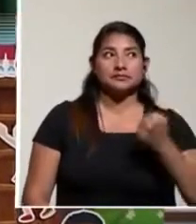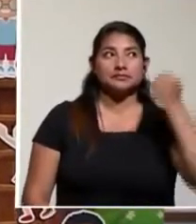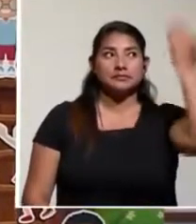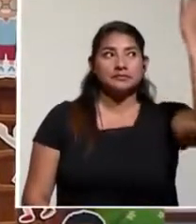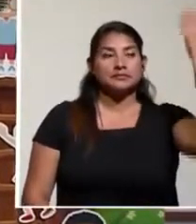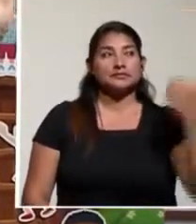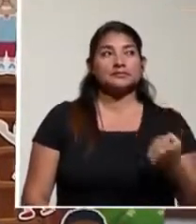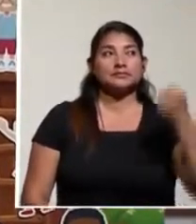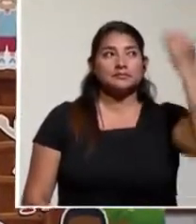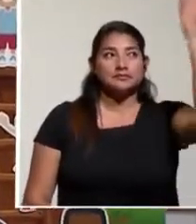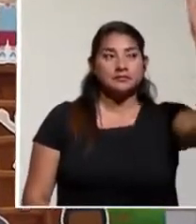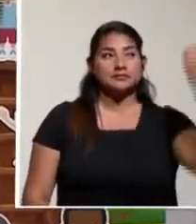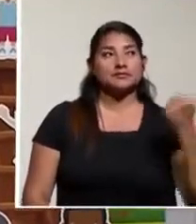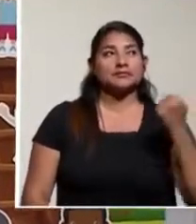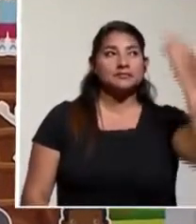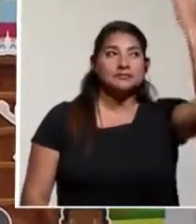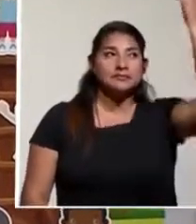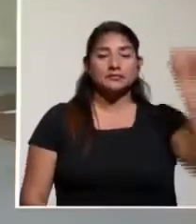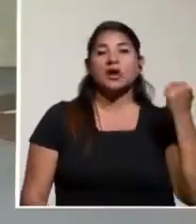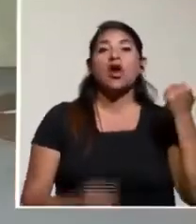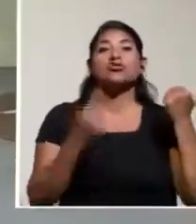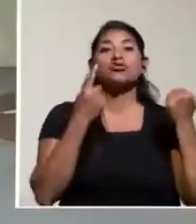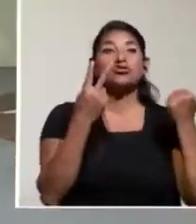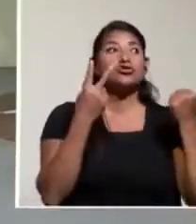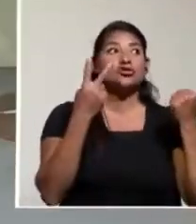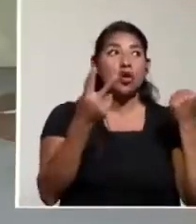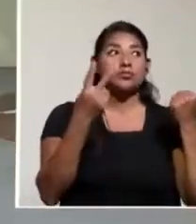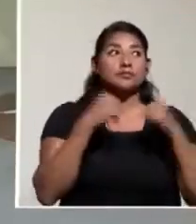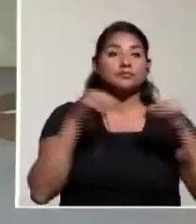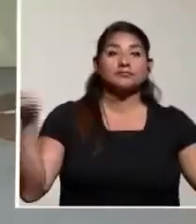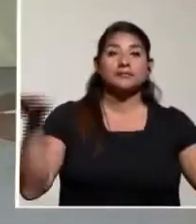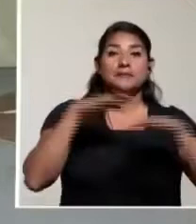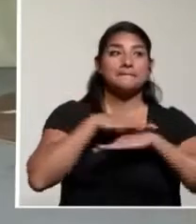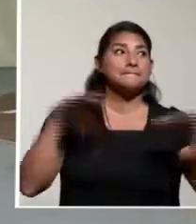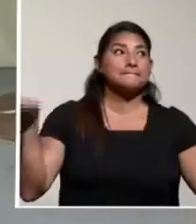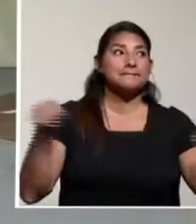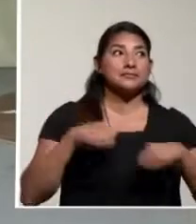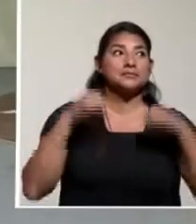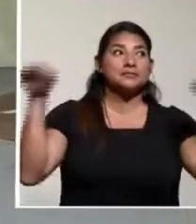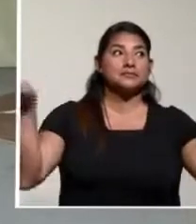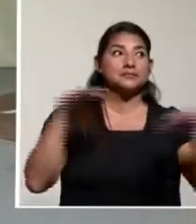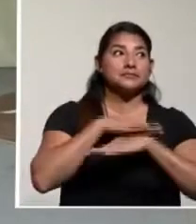Eso, aquí atrás muy bien. Combino, niña Carla.